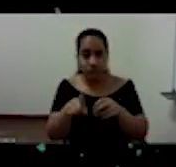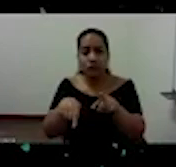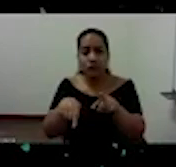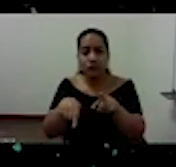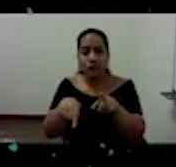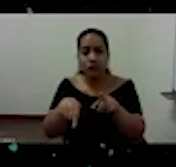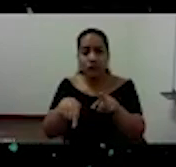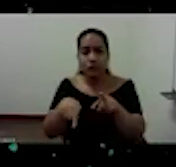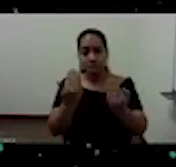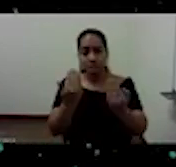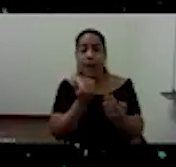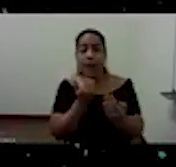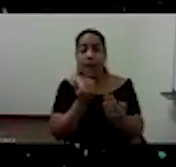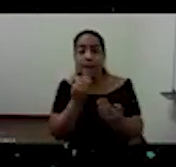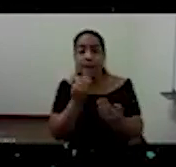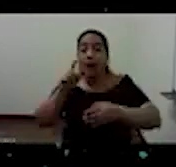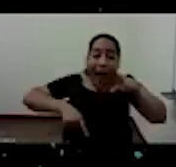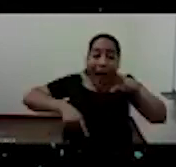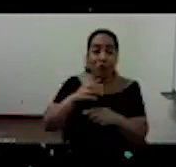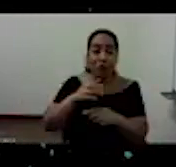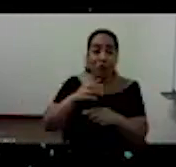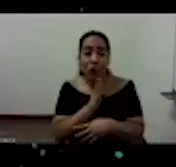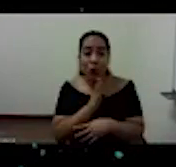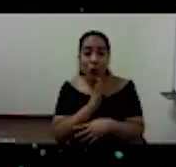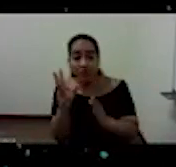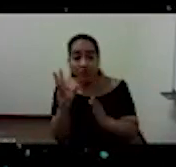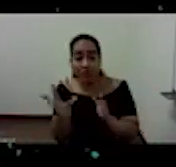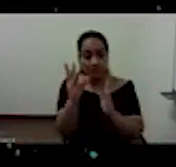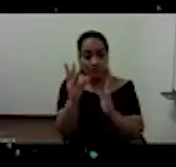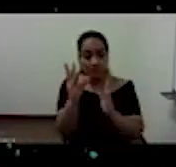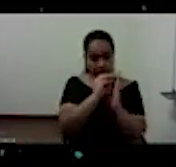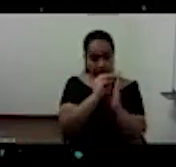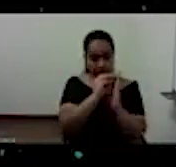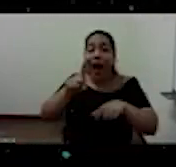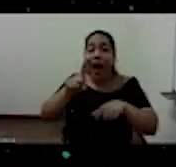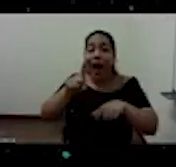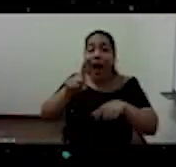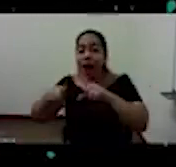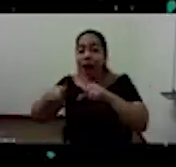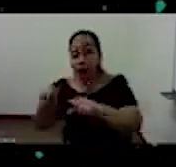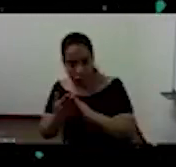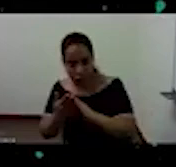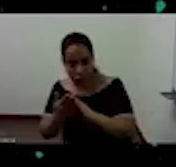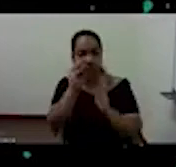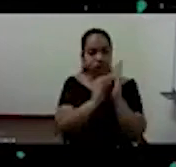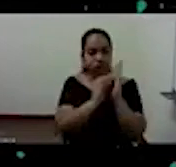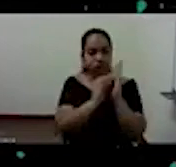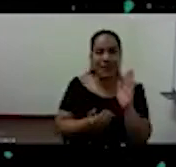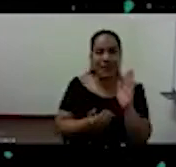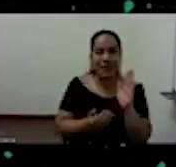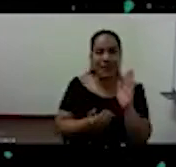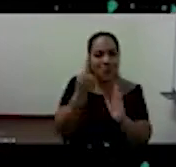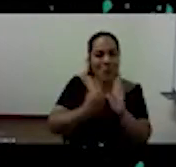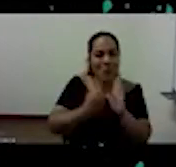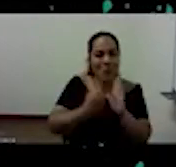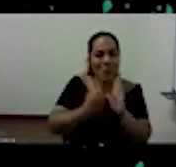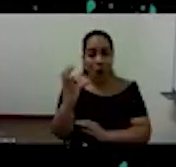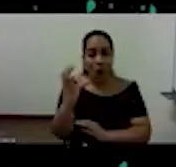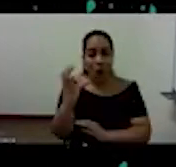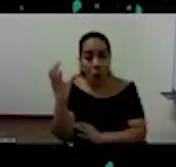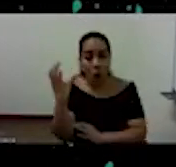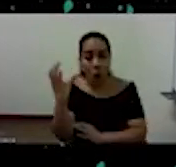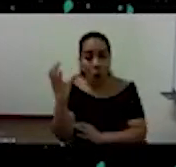recogen algunas tradiciones de algunas comunidades en específico. Por ejemplo, en Colombia, el